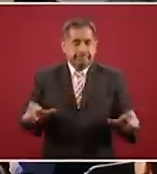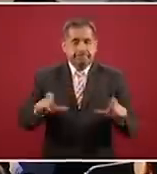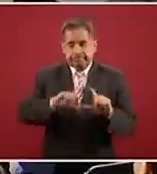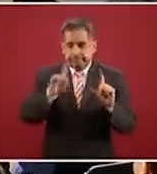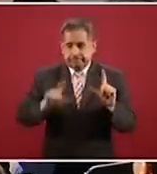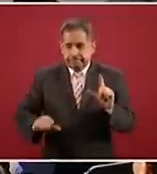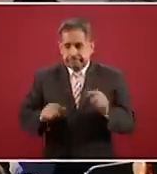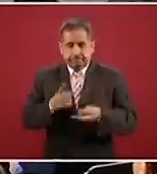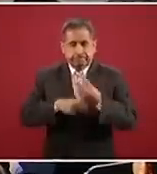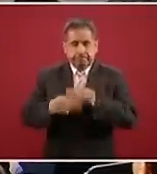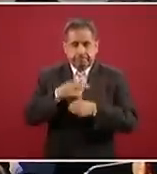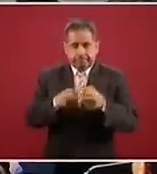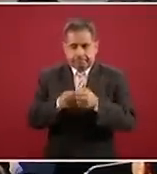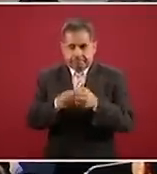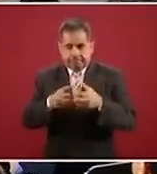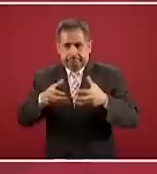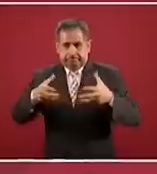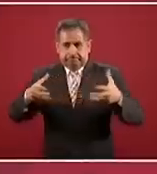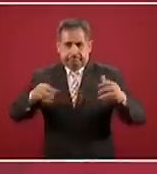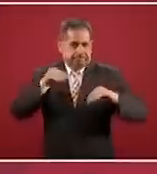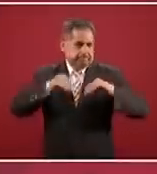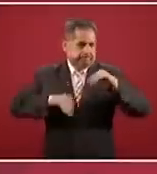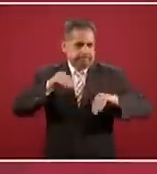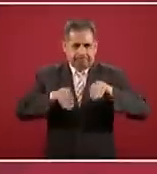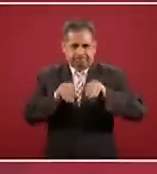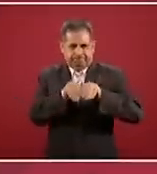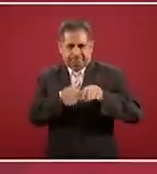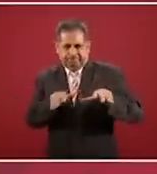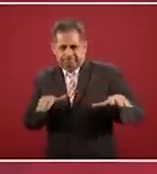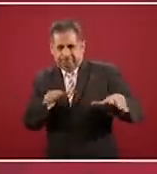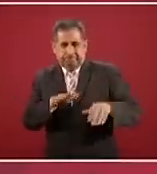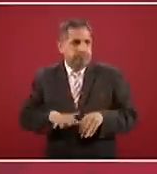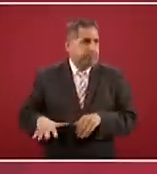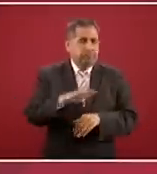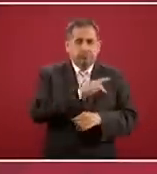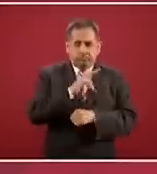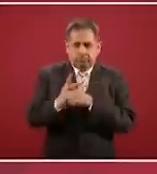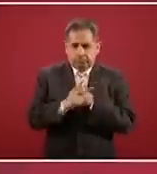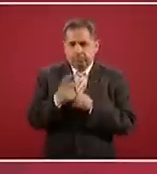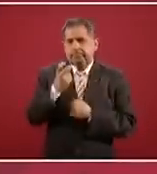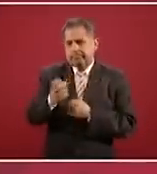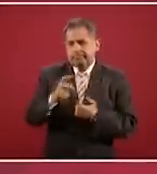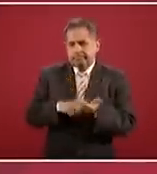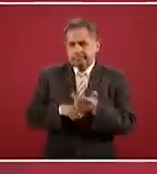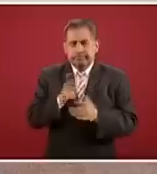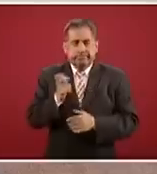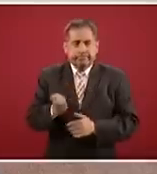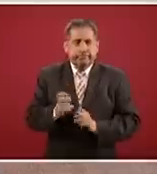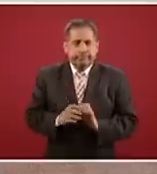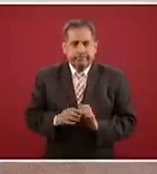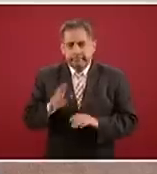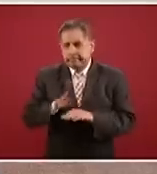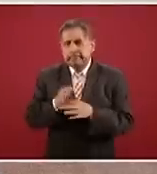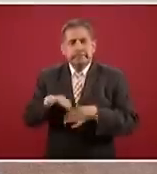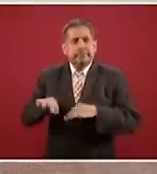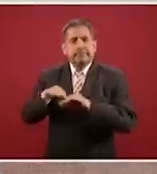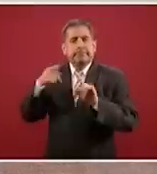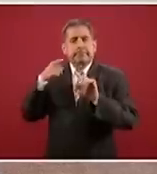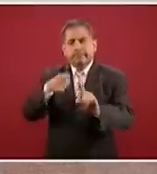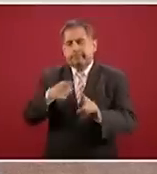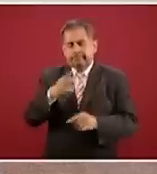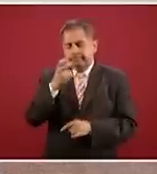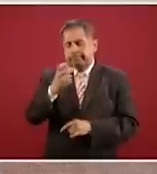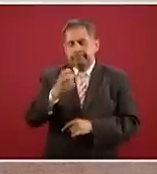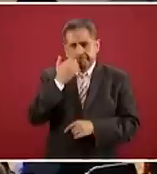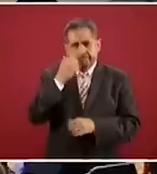su despliegue progresivamente en todo el país, y ahí de manera prioritaria